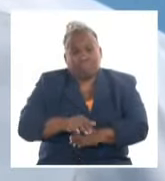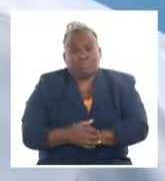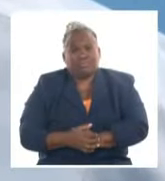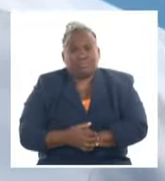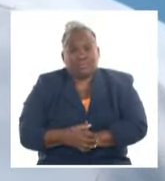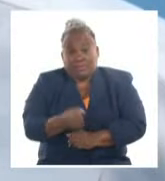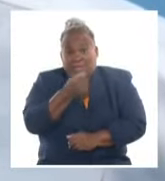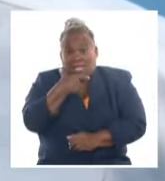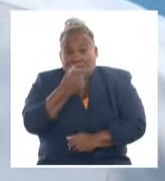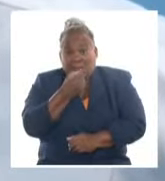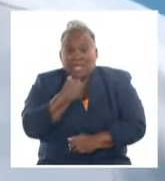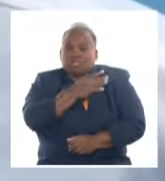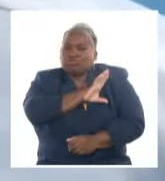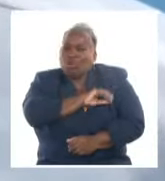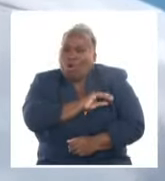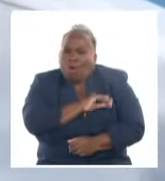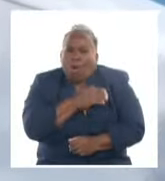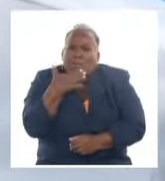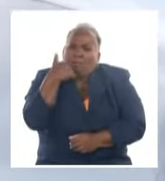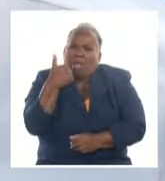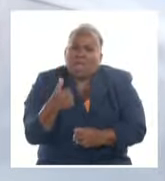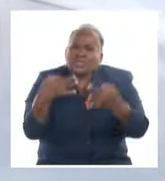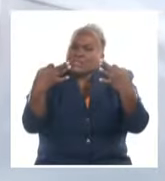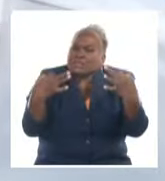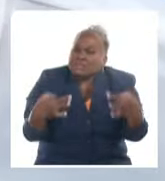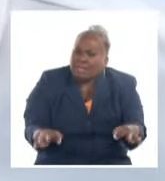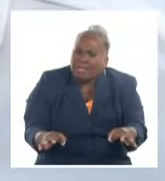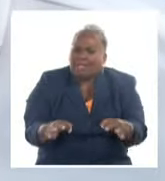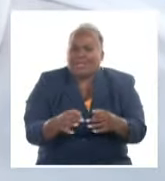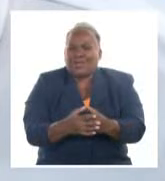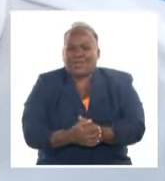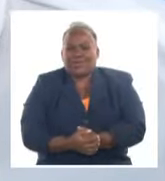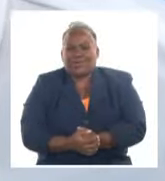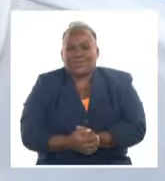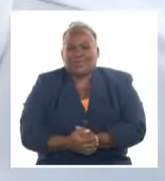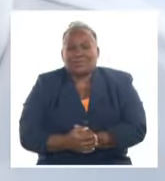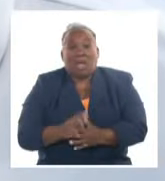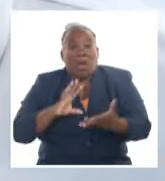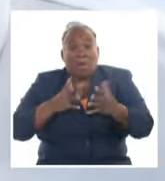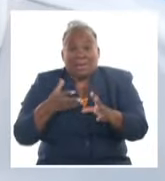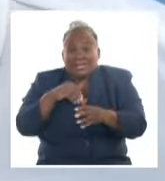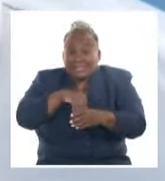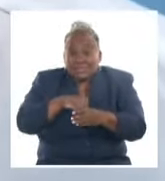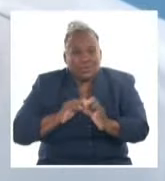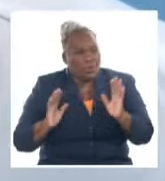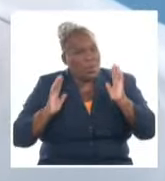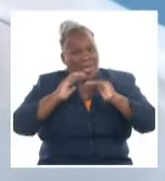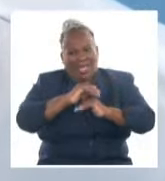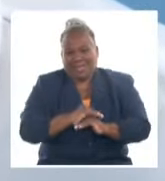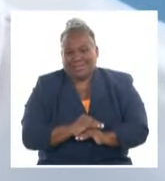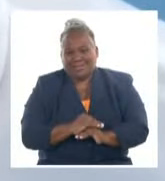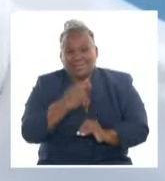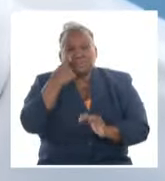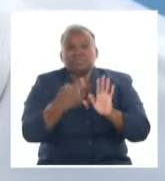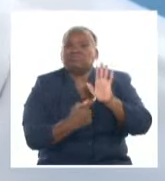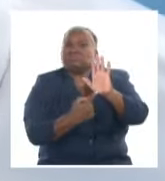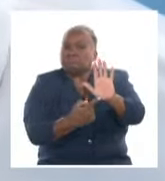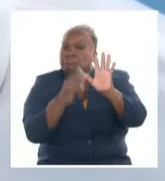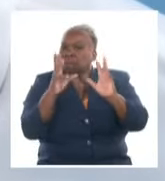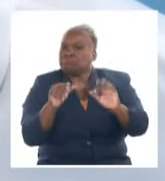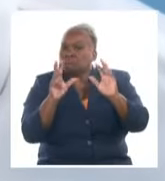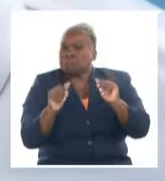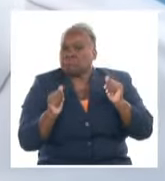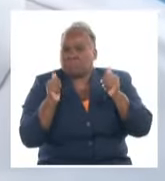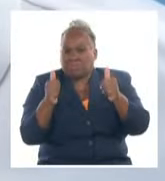es noble, es sencillo, prácticamente sin ninguna complicación y se han demostrado buenos resultados. También